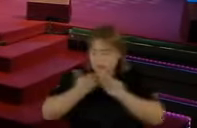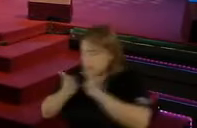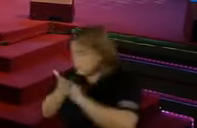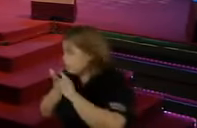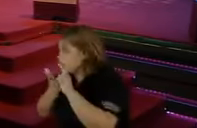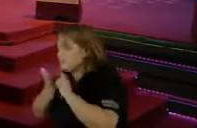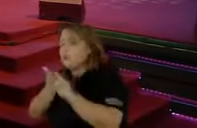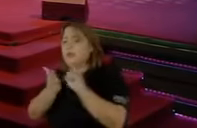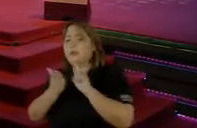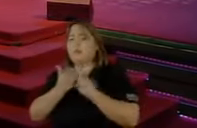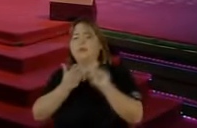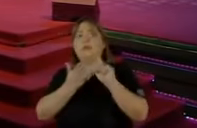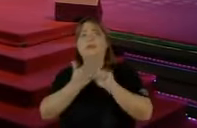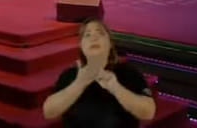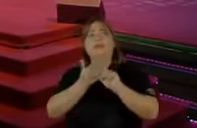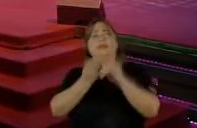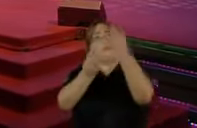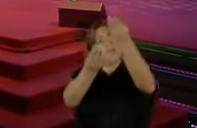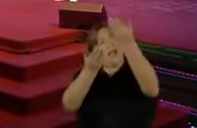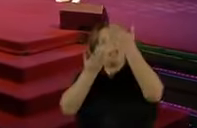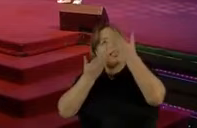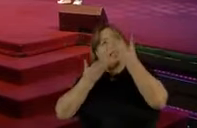se produce